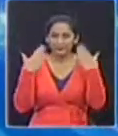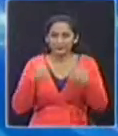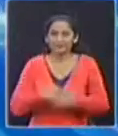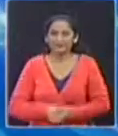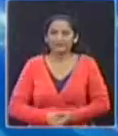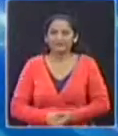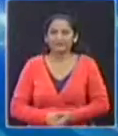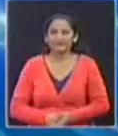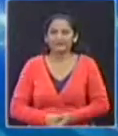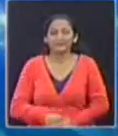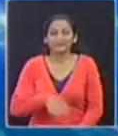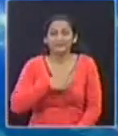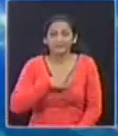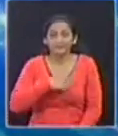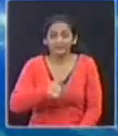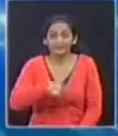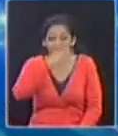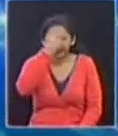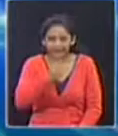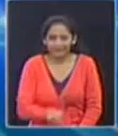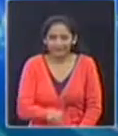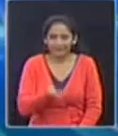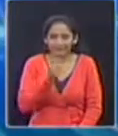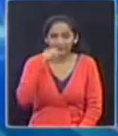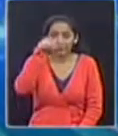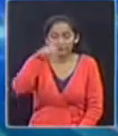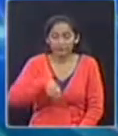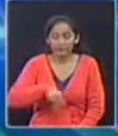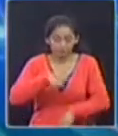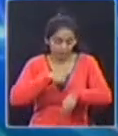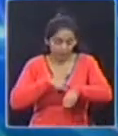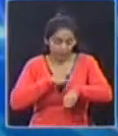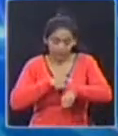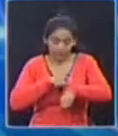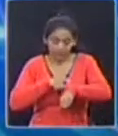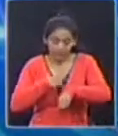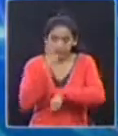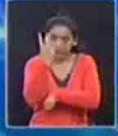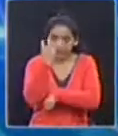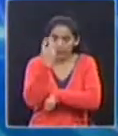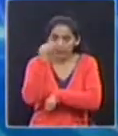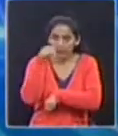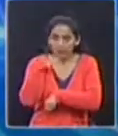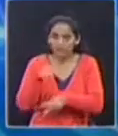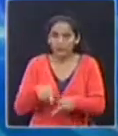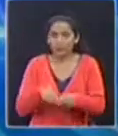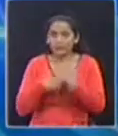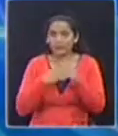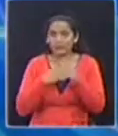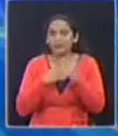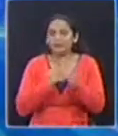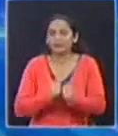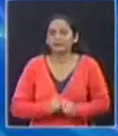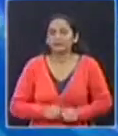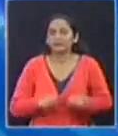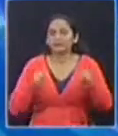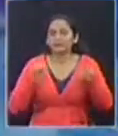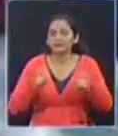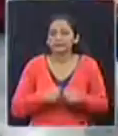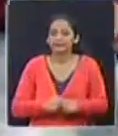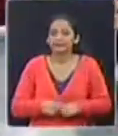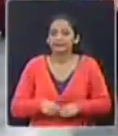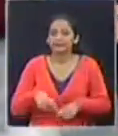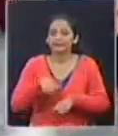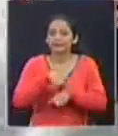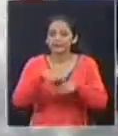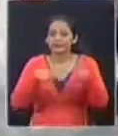¿Qué tal? Buenos días. Hoy a las 12 del día van a abrir las puertas de la Feria Gastronómica Raíces aquí en el Centro de Convenciones,